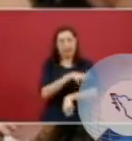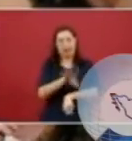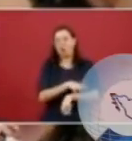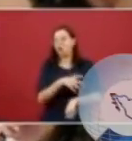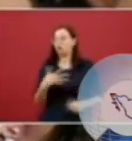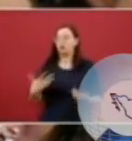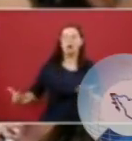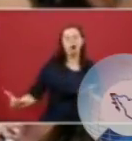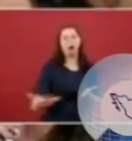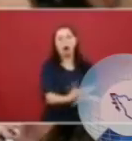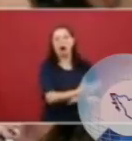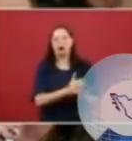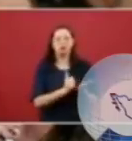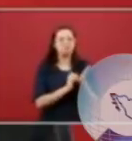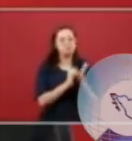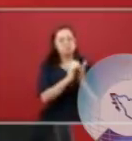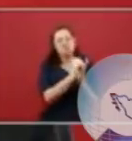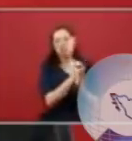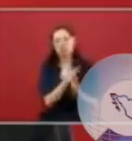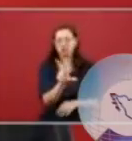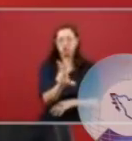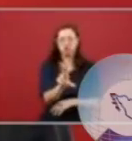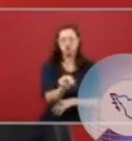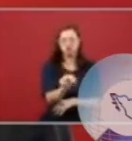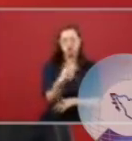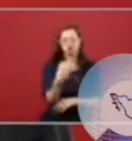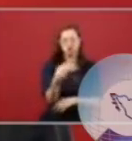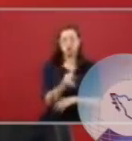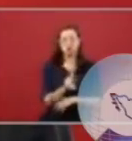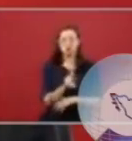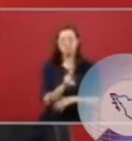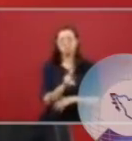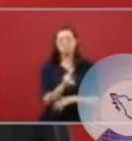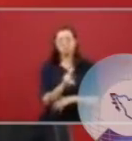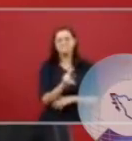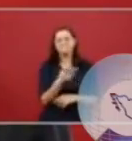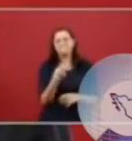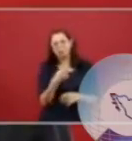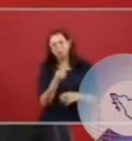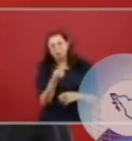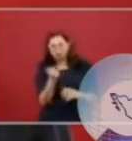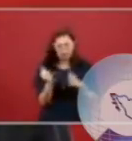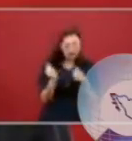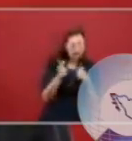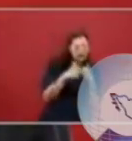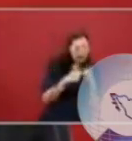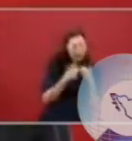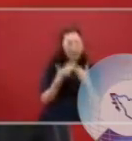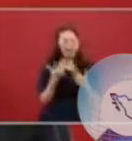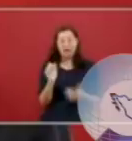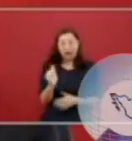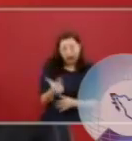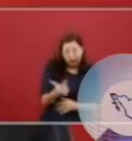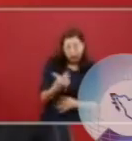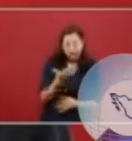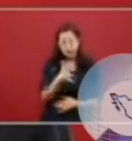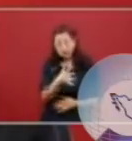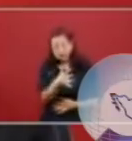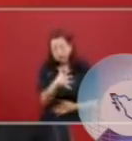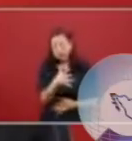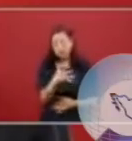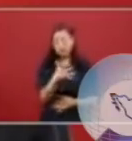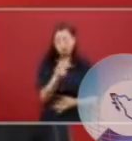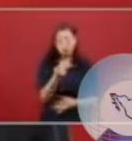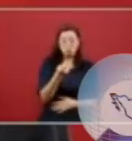energética. Pero si bien no hay una gallina, hay una gallinácea sin plumas, que ni huevos